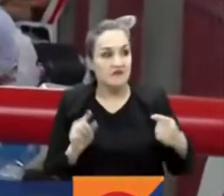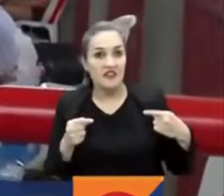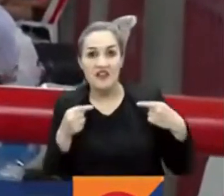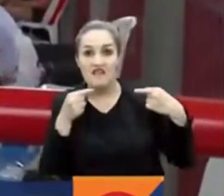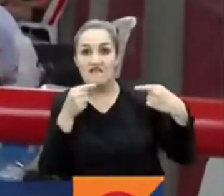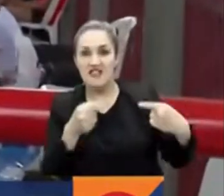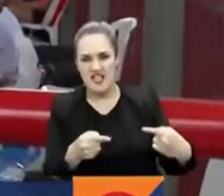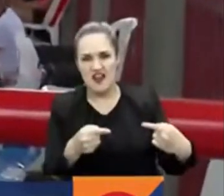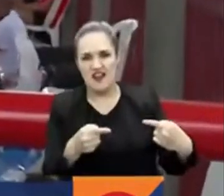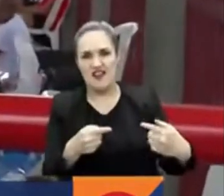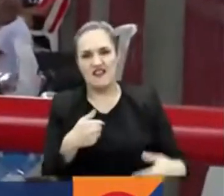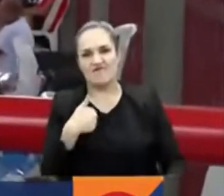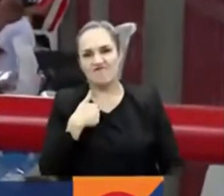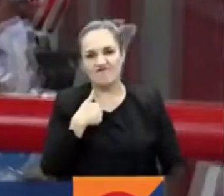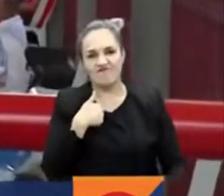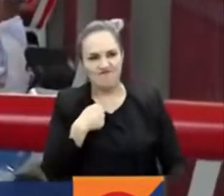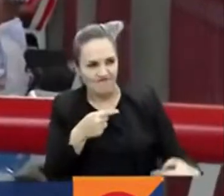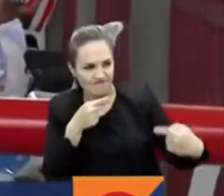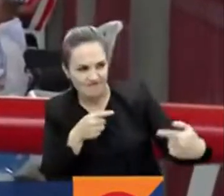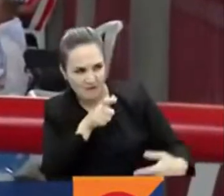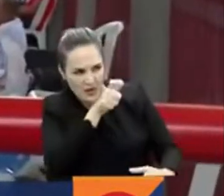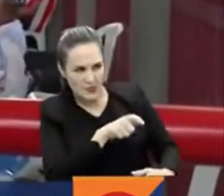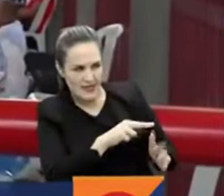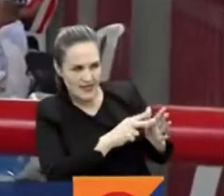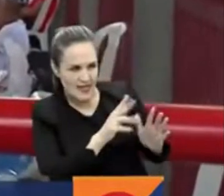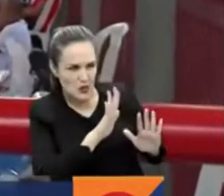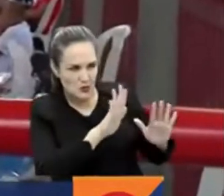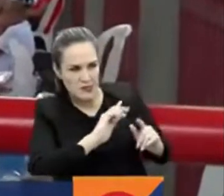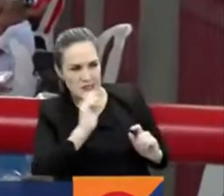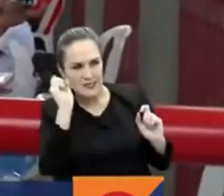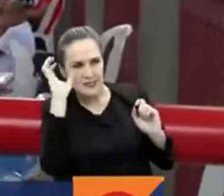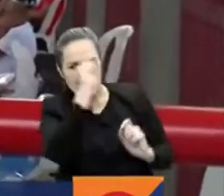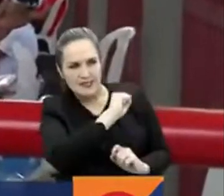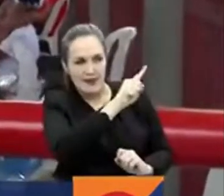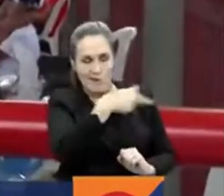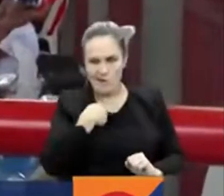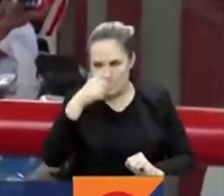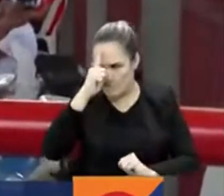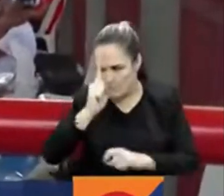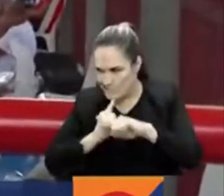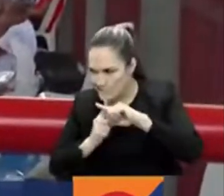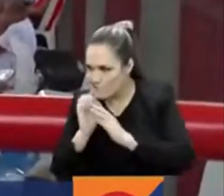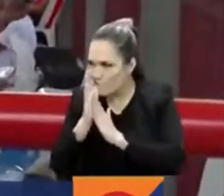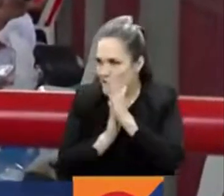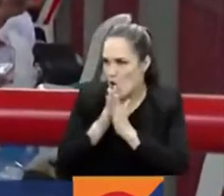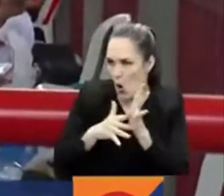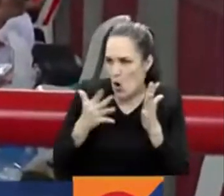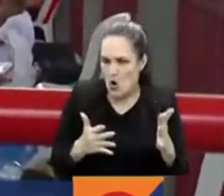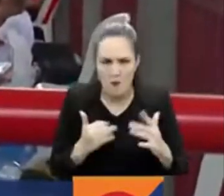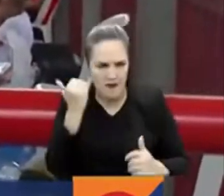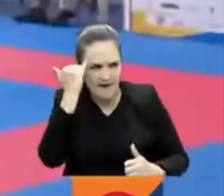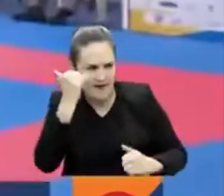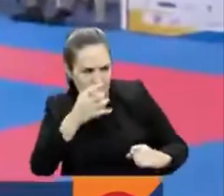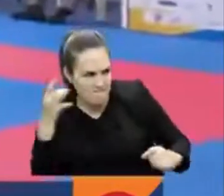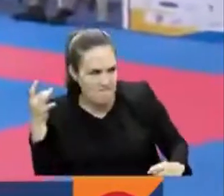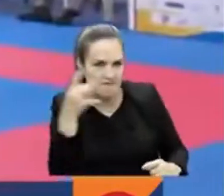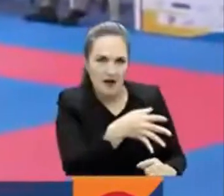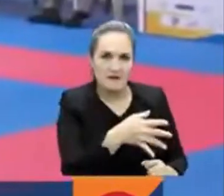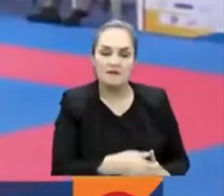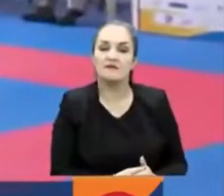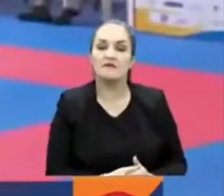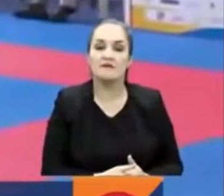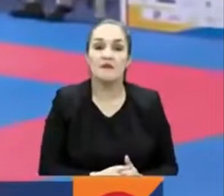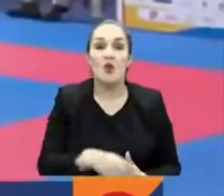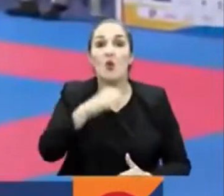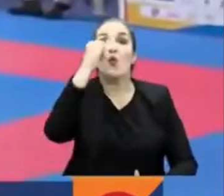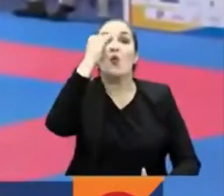fue saber que el oponente solo tenía una técnica. El saber eso me dio como ese punto positivo para poder romper su distancia. La cereza del